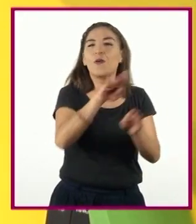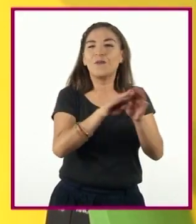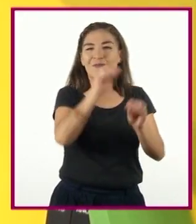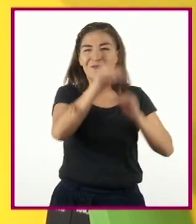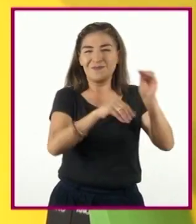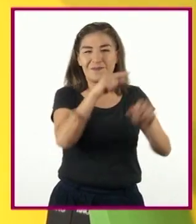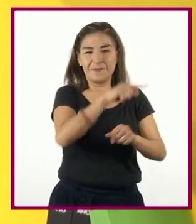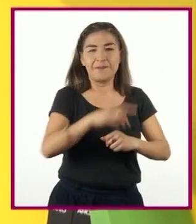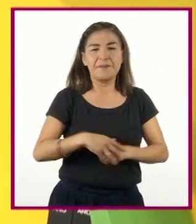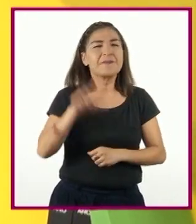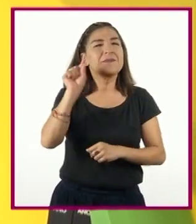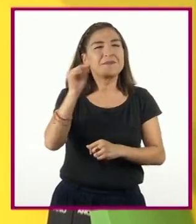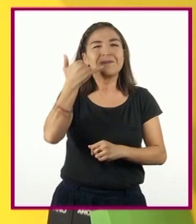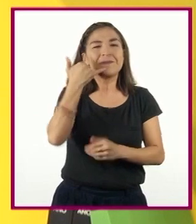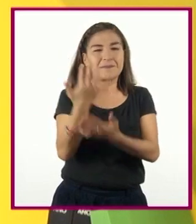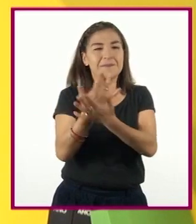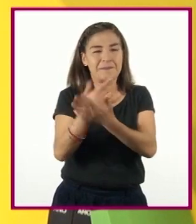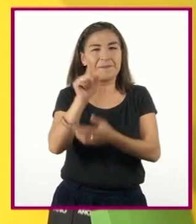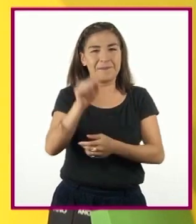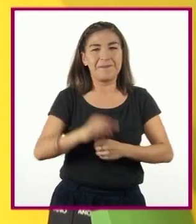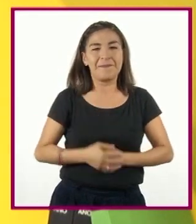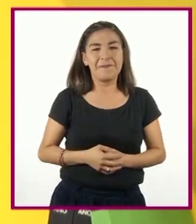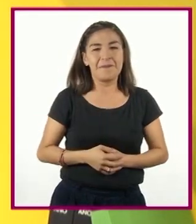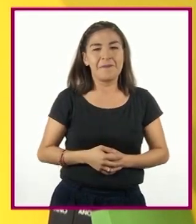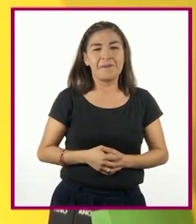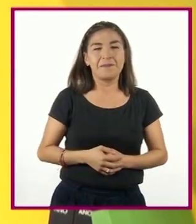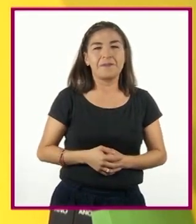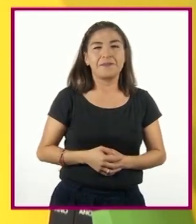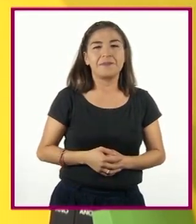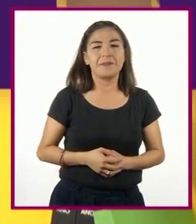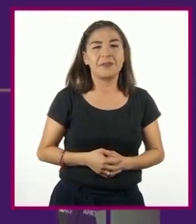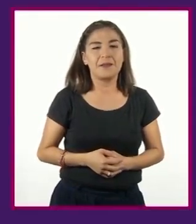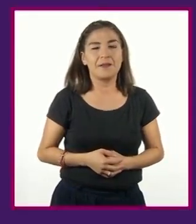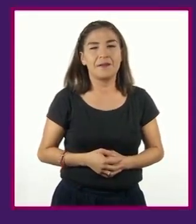organizador. Espera, te pongo al aire.